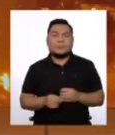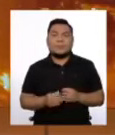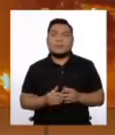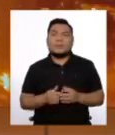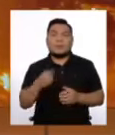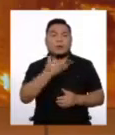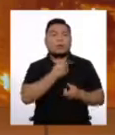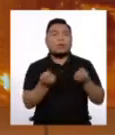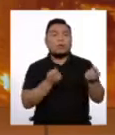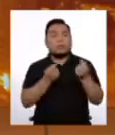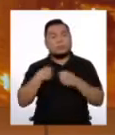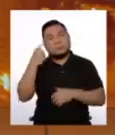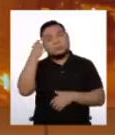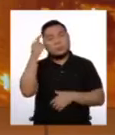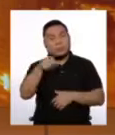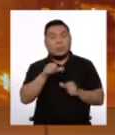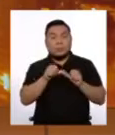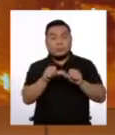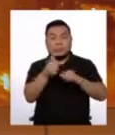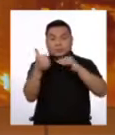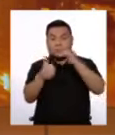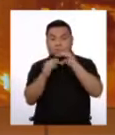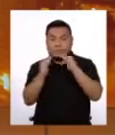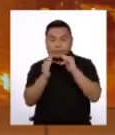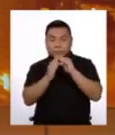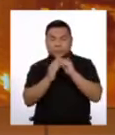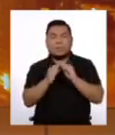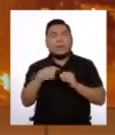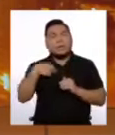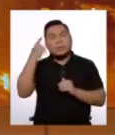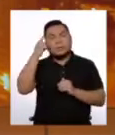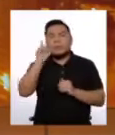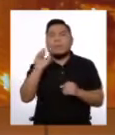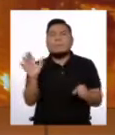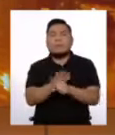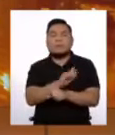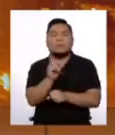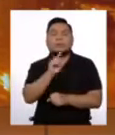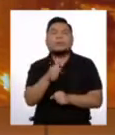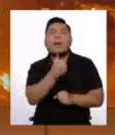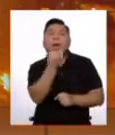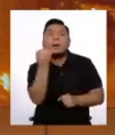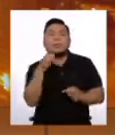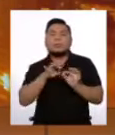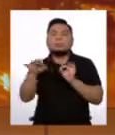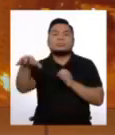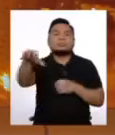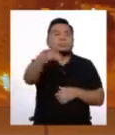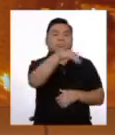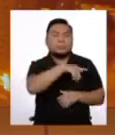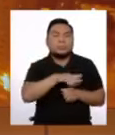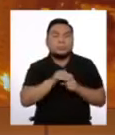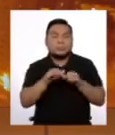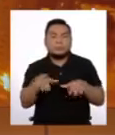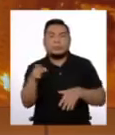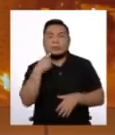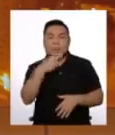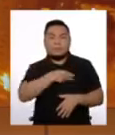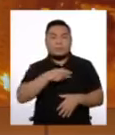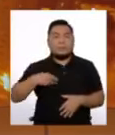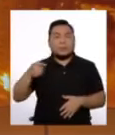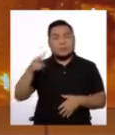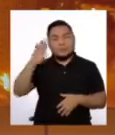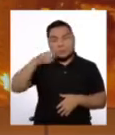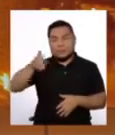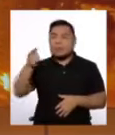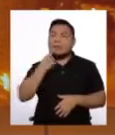Y el gobierno evalúa la continuidad de la cuarentena, pero no de una forma total, sino focalizada en las ciudades con más cifra de contagios, informó el ministro del